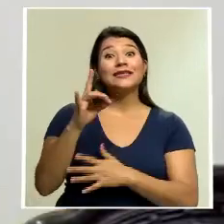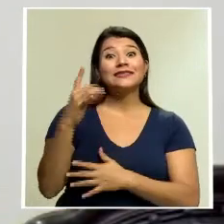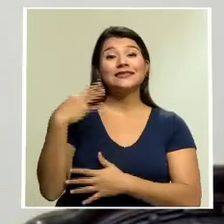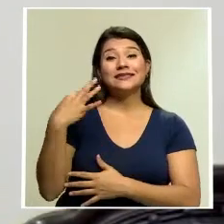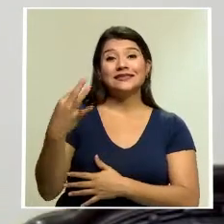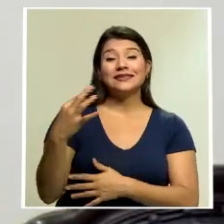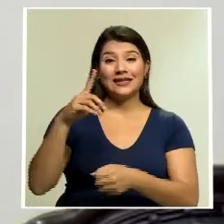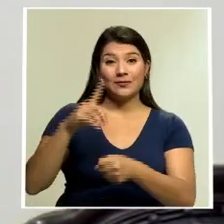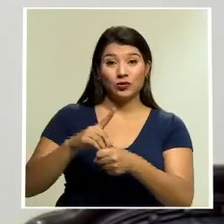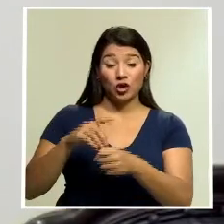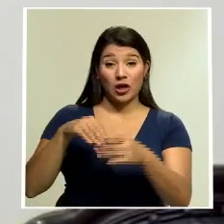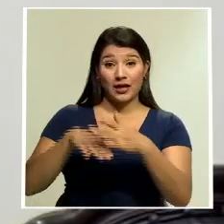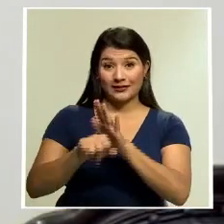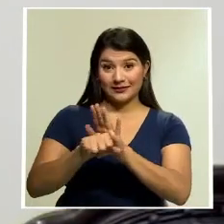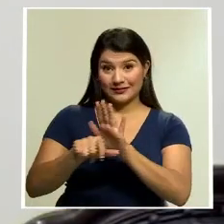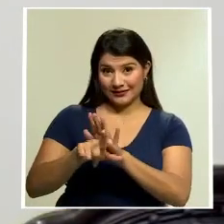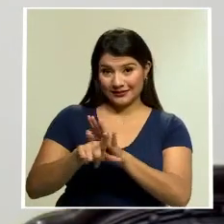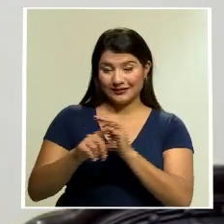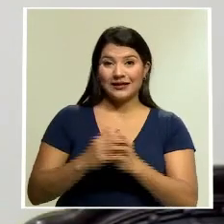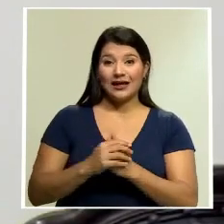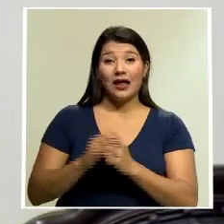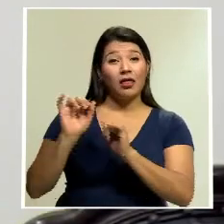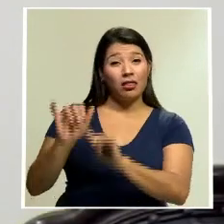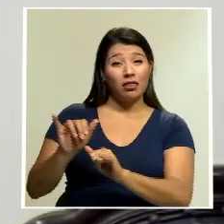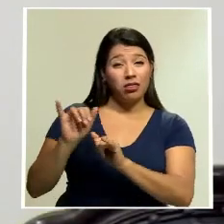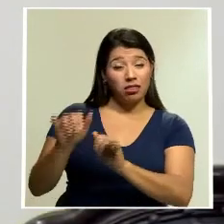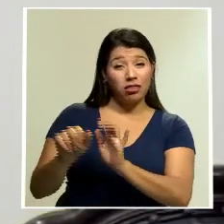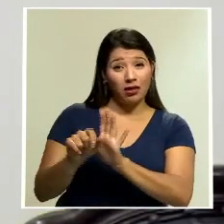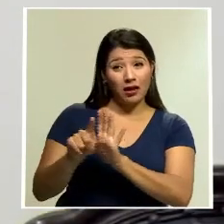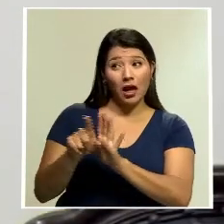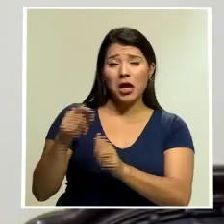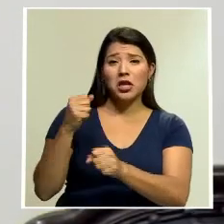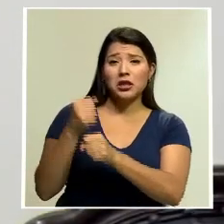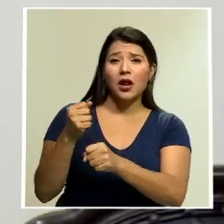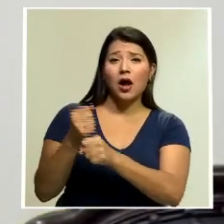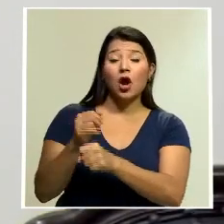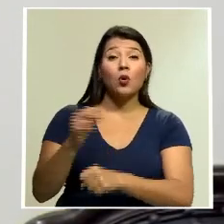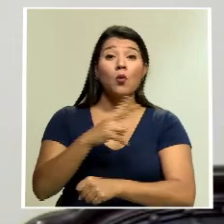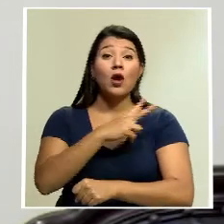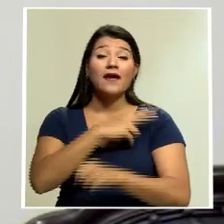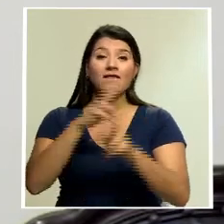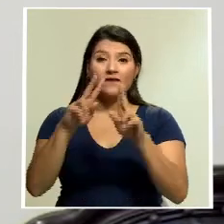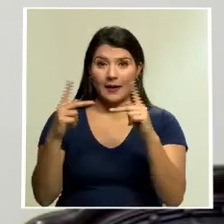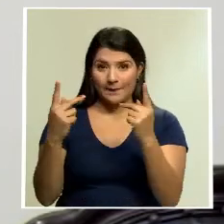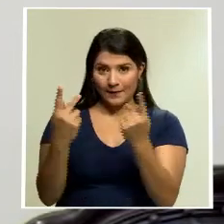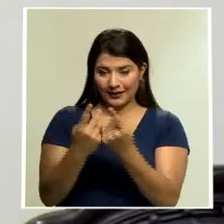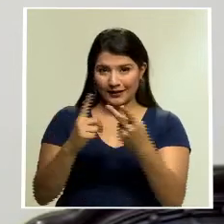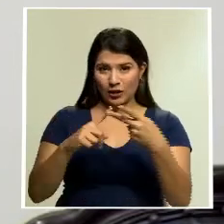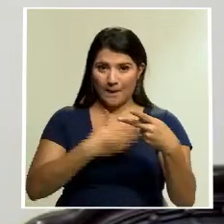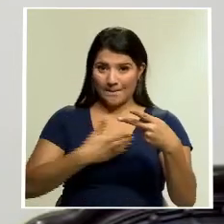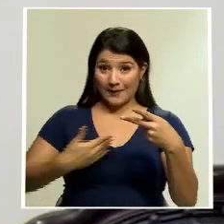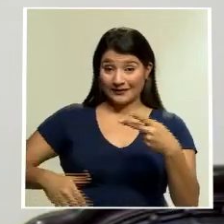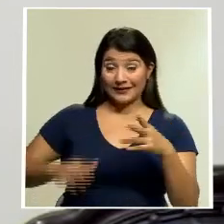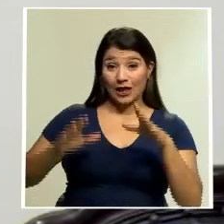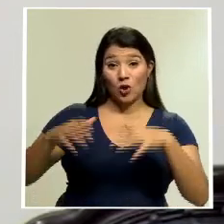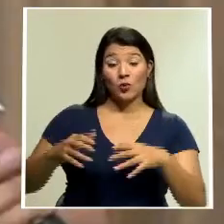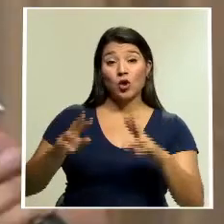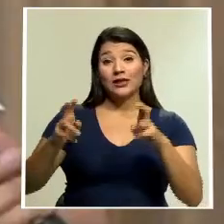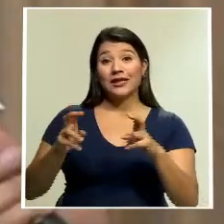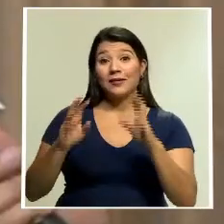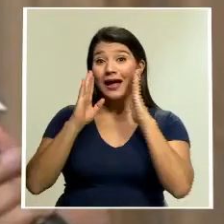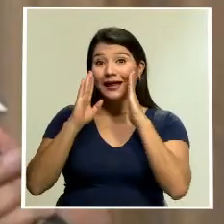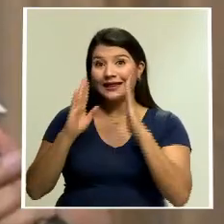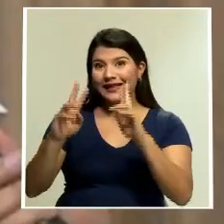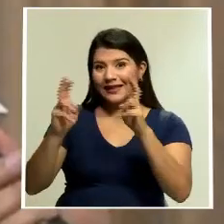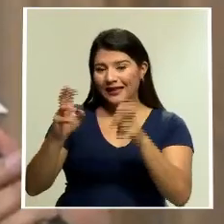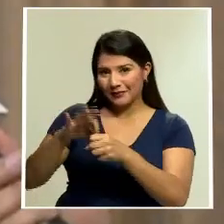de la Asamblea Legislativa. Durante su estancia en el Congreso se ha desempeñado como jefe de fracción, presidente de la Comisión de Asuntos